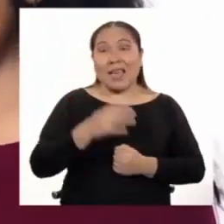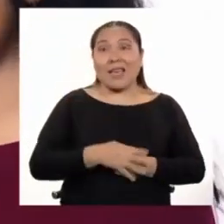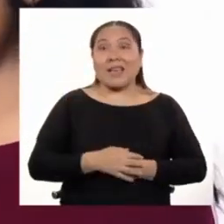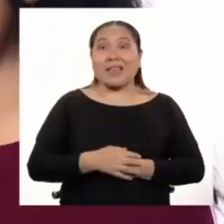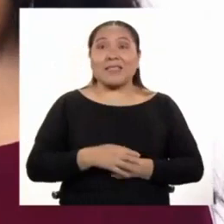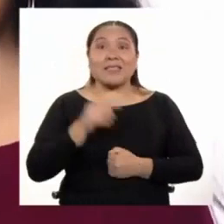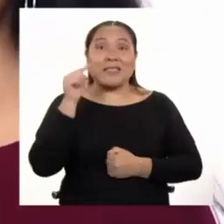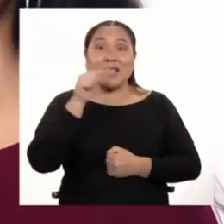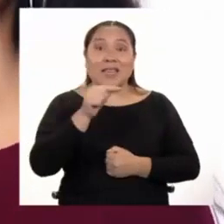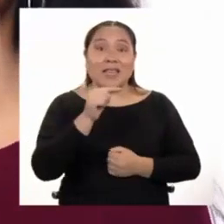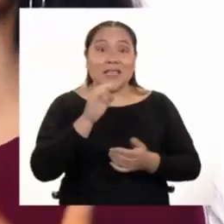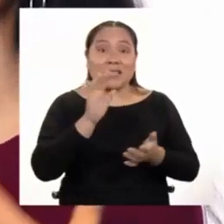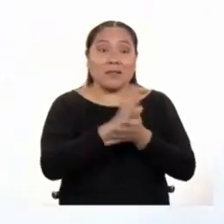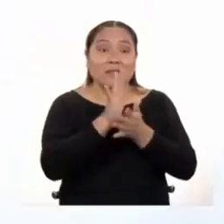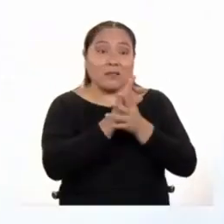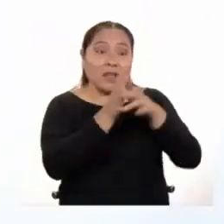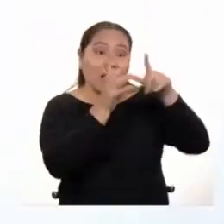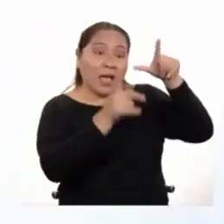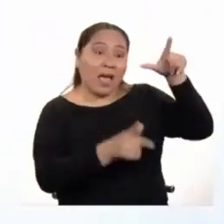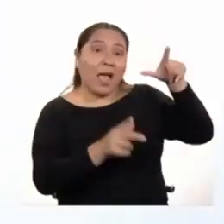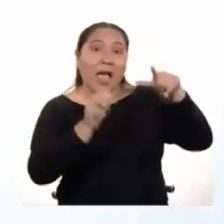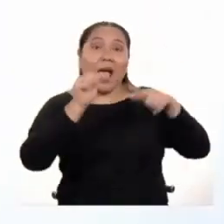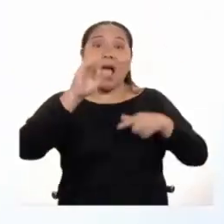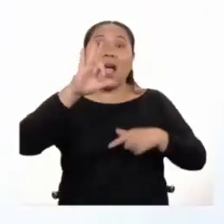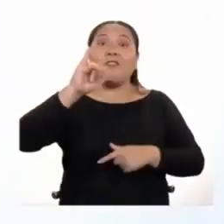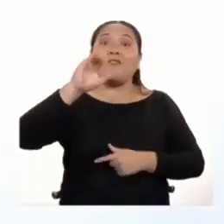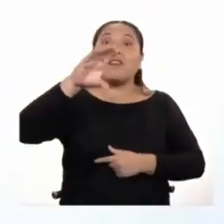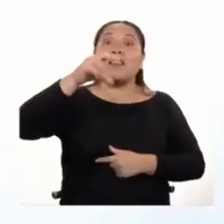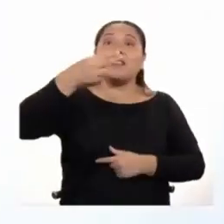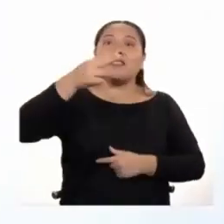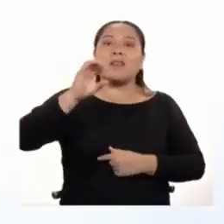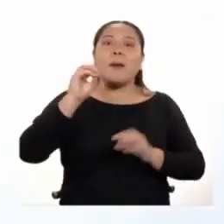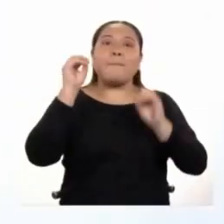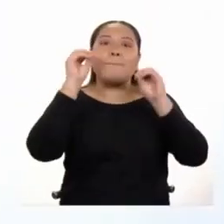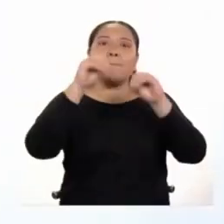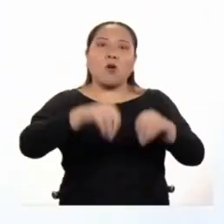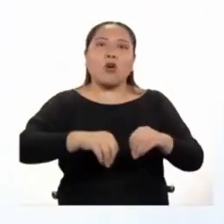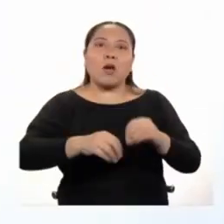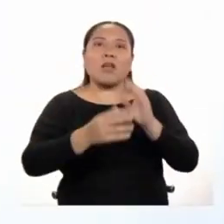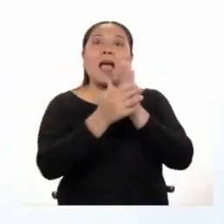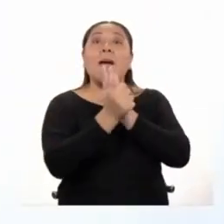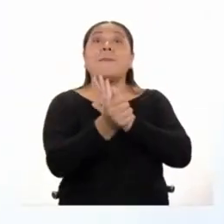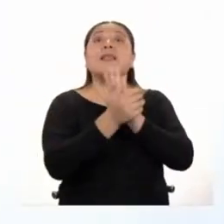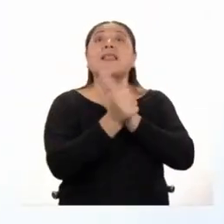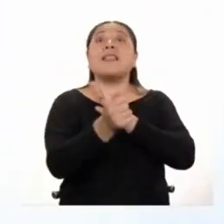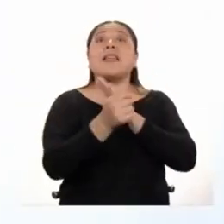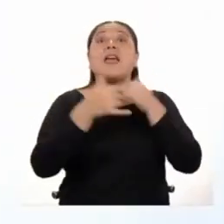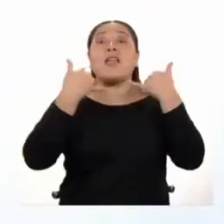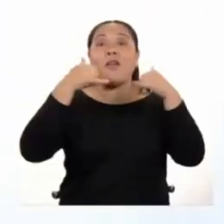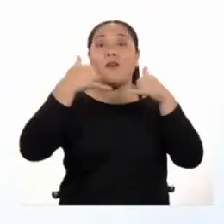que en ese afiche se destaquen sus habilidades futbolísticas.